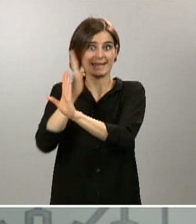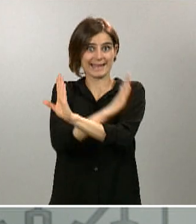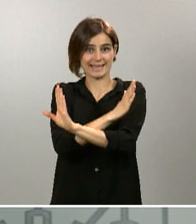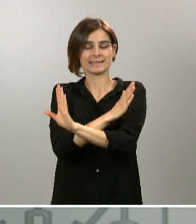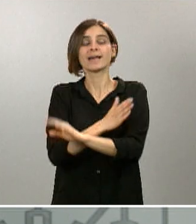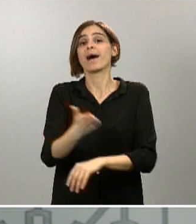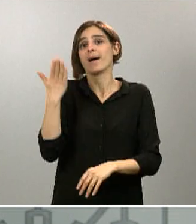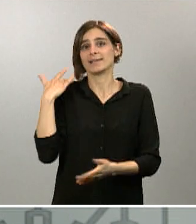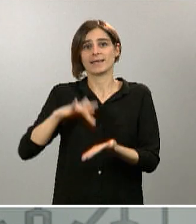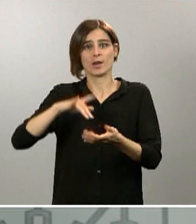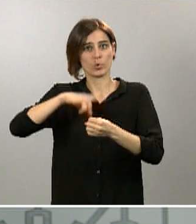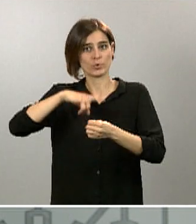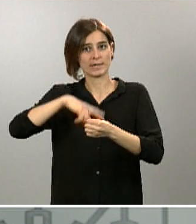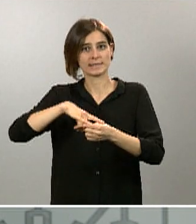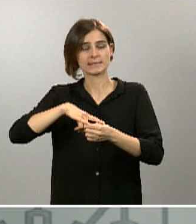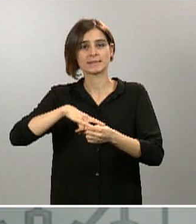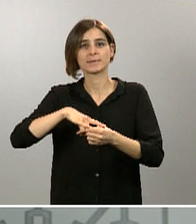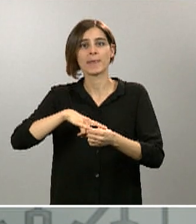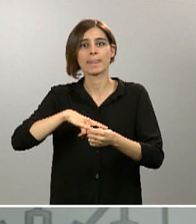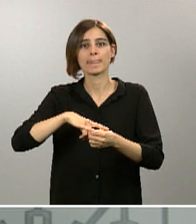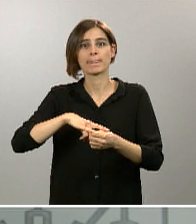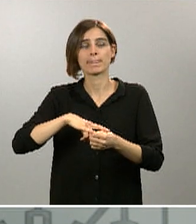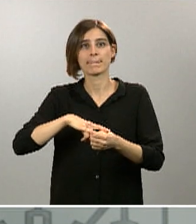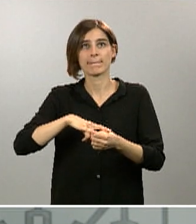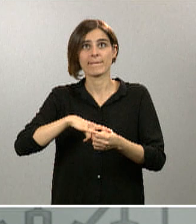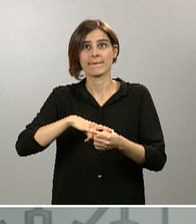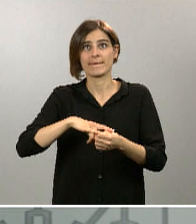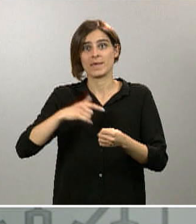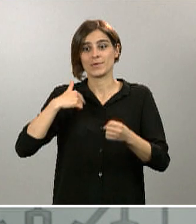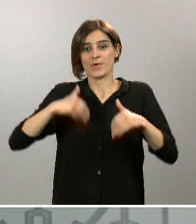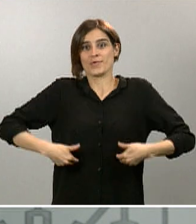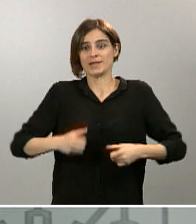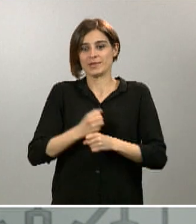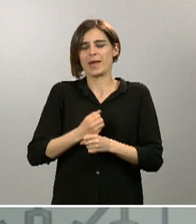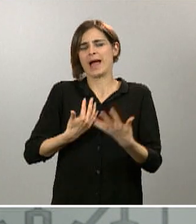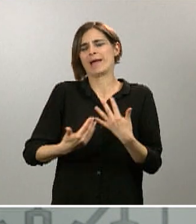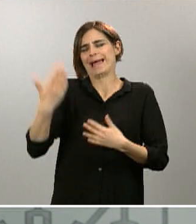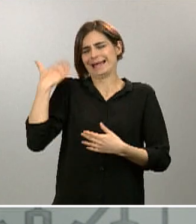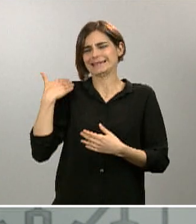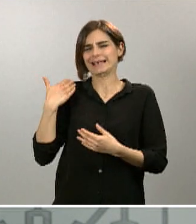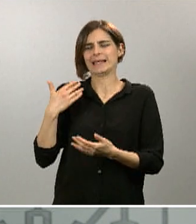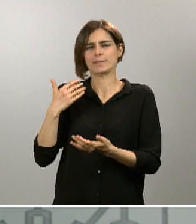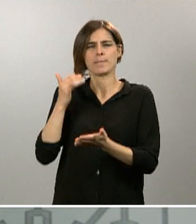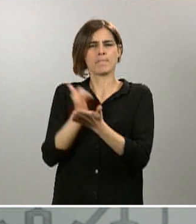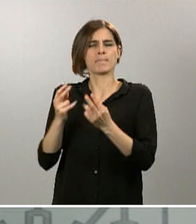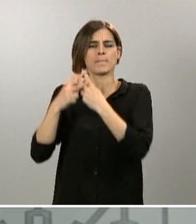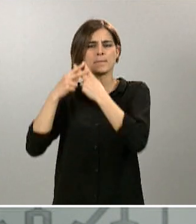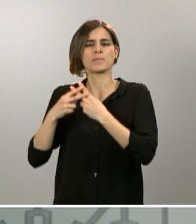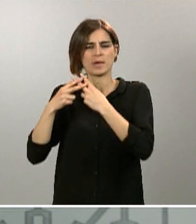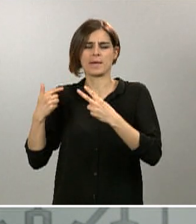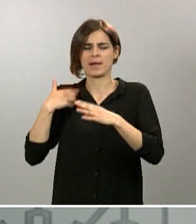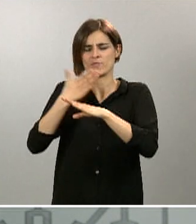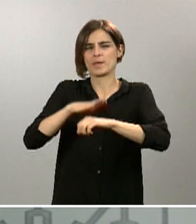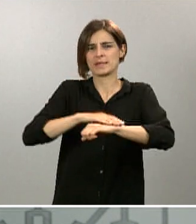lunes, lo cierto es que yo me incorporo, aunque ayer ya estuve mientras me hacían la prueba haciendo algún trabajo en el Ministerio, lo cierto es que yo me incorporo